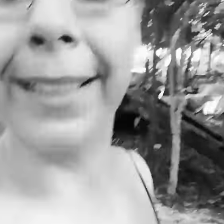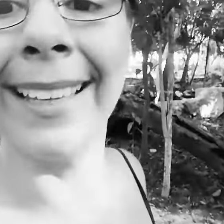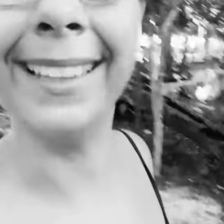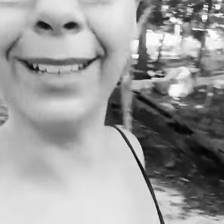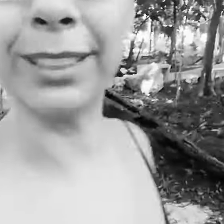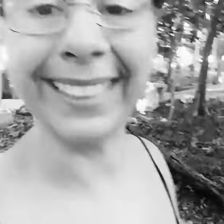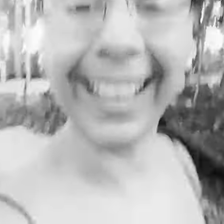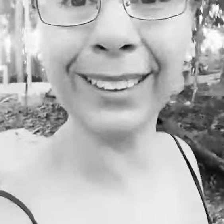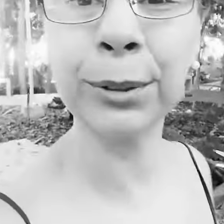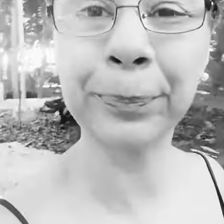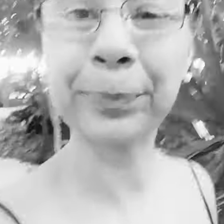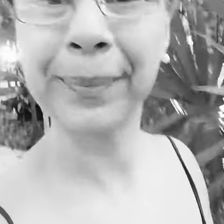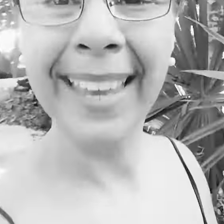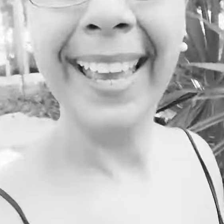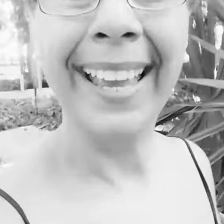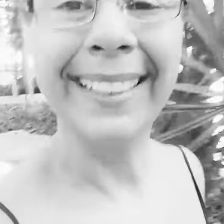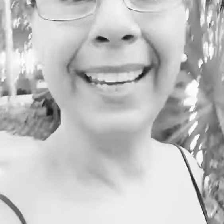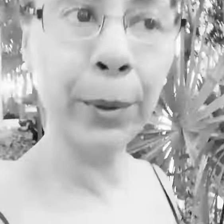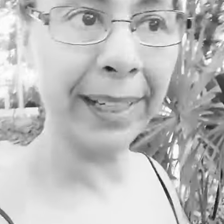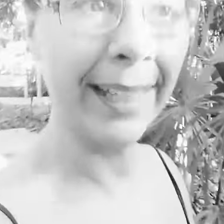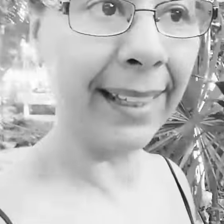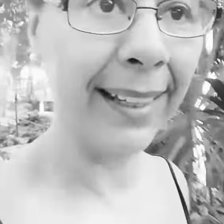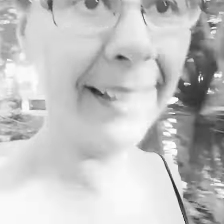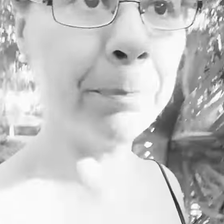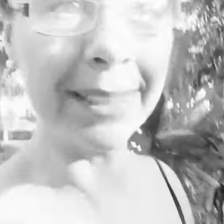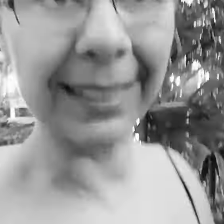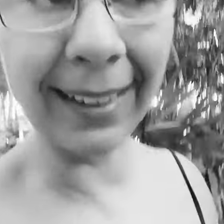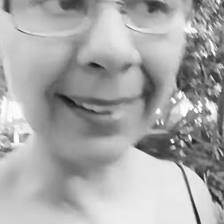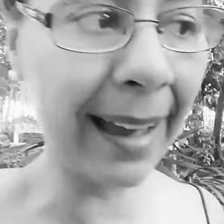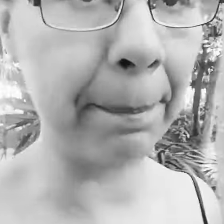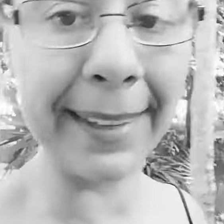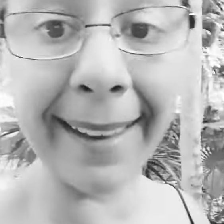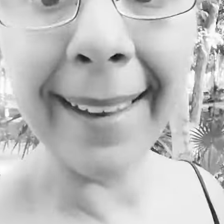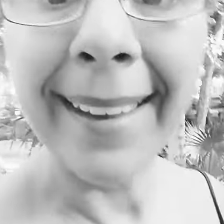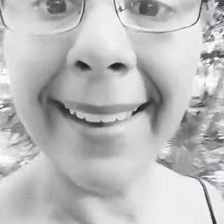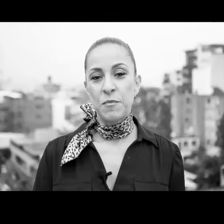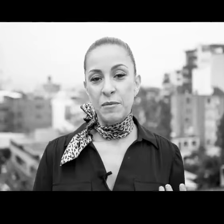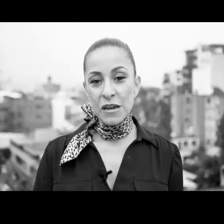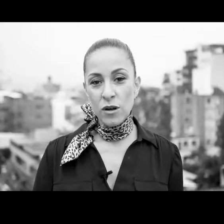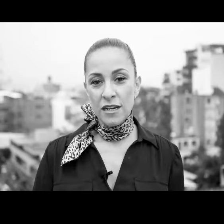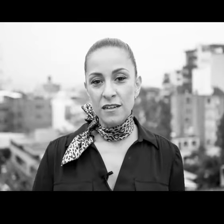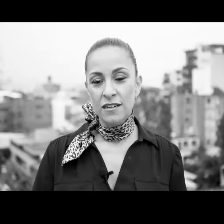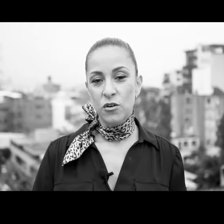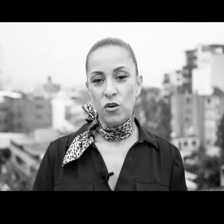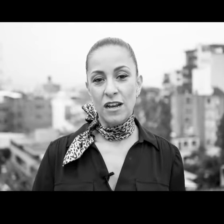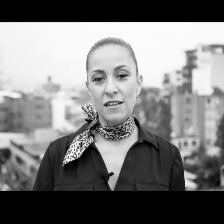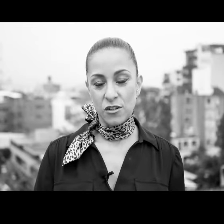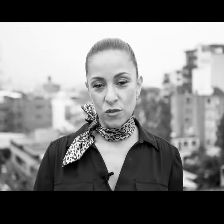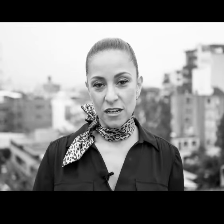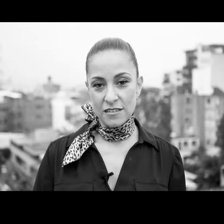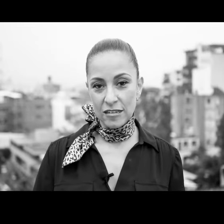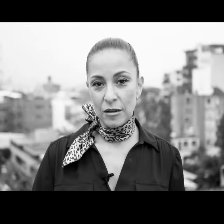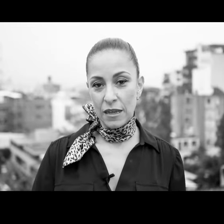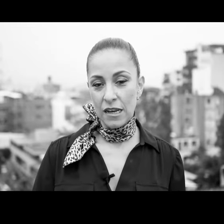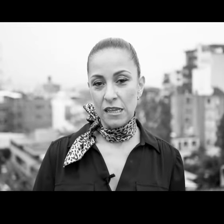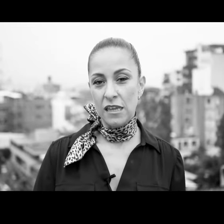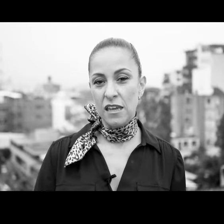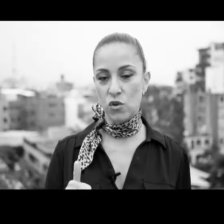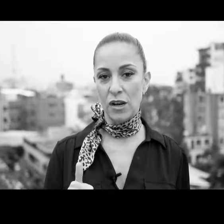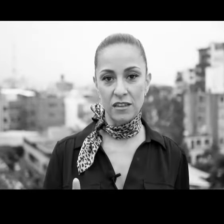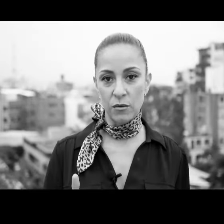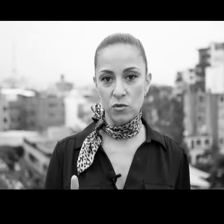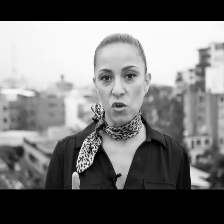hablando de los sindicatos, quiero pues hacer hincapié. Me vinculan con la cuestión de los